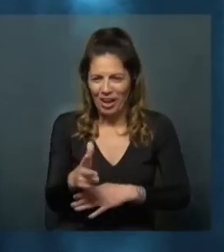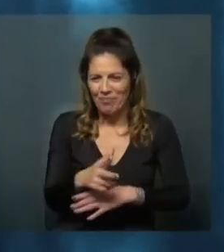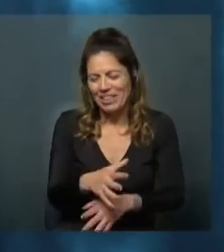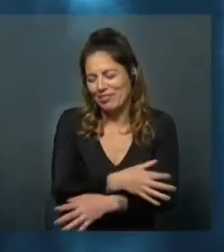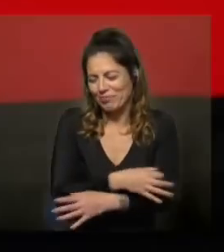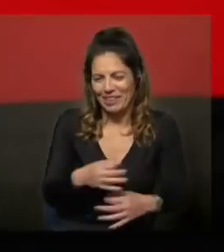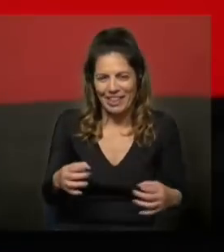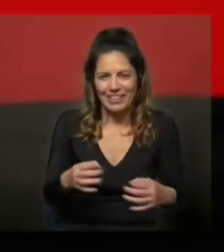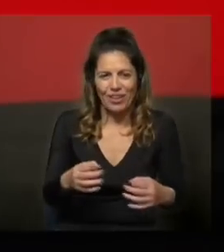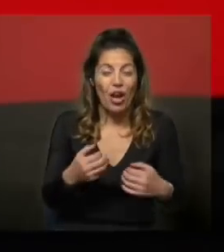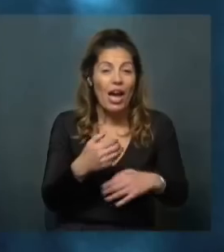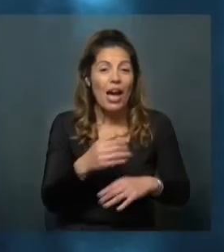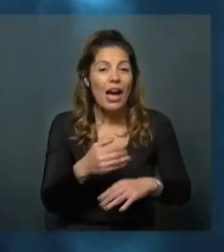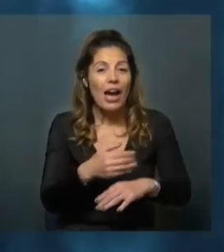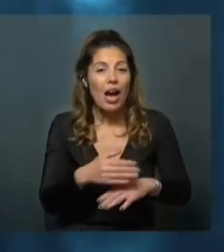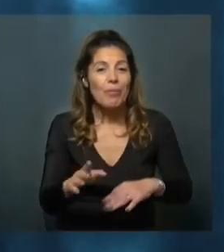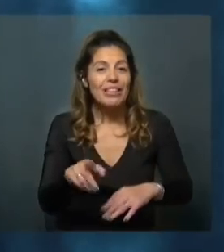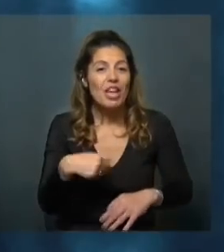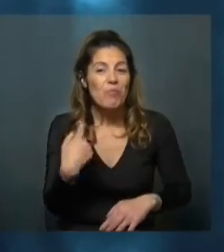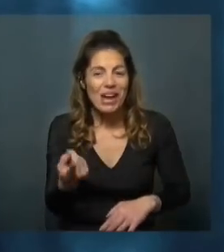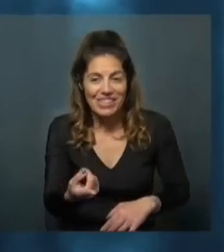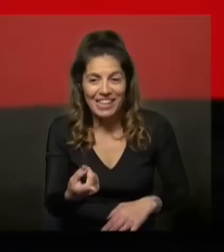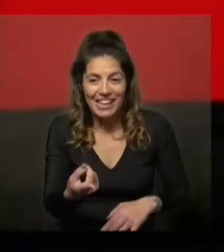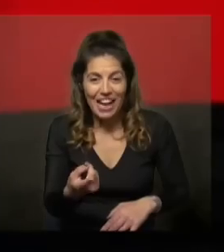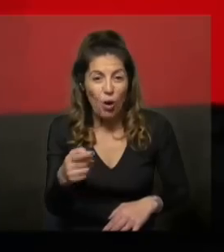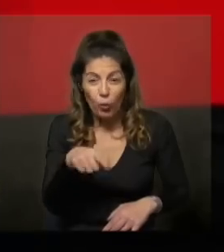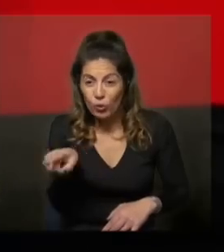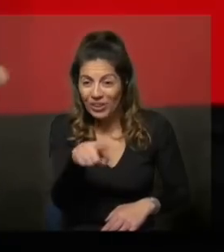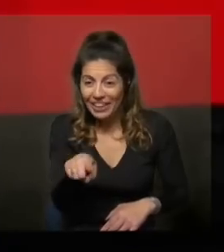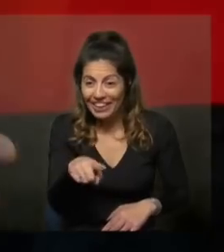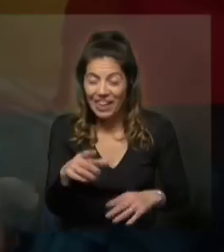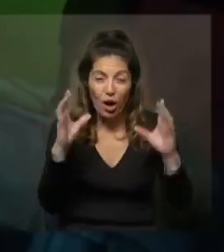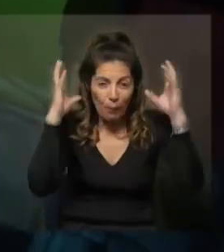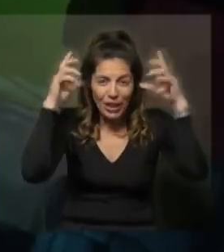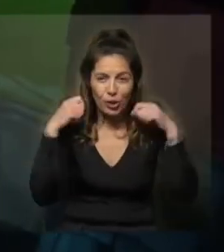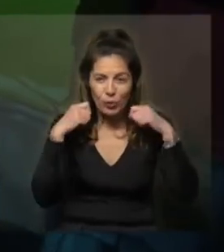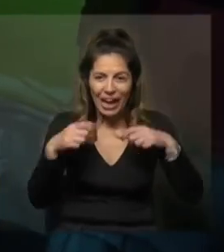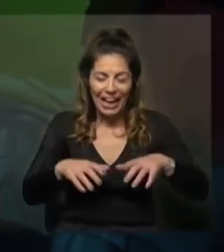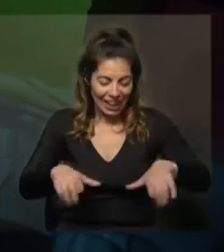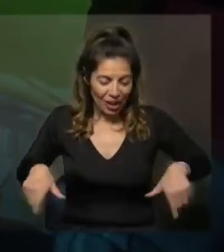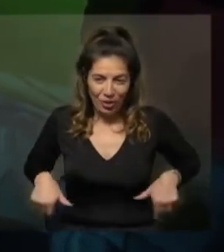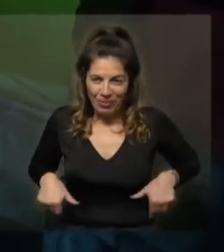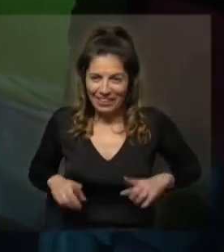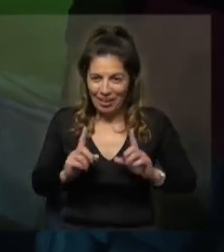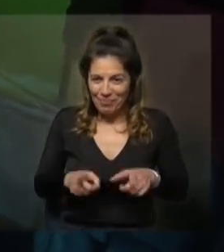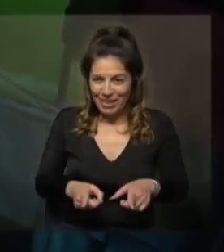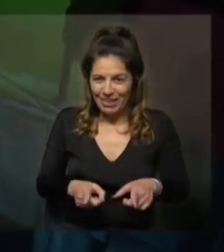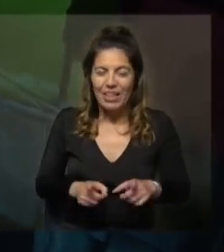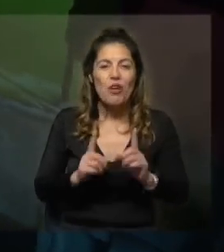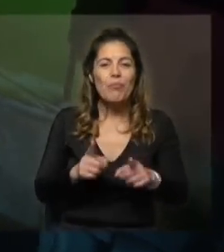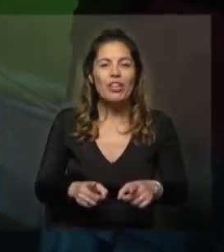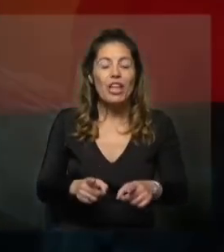fantástico Así que a partir de mañana acá los chicos mañana Pero además era el